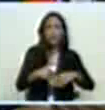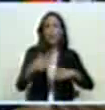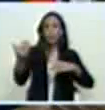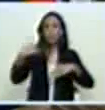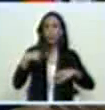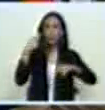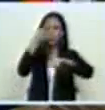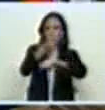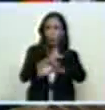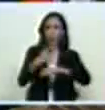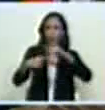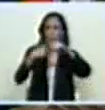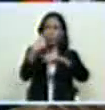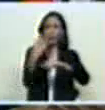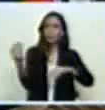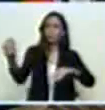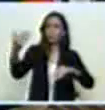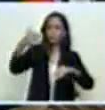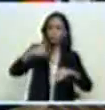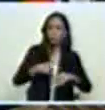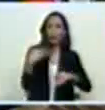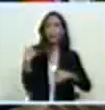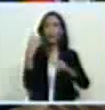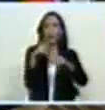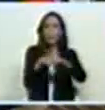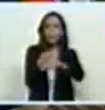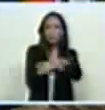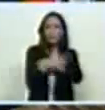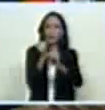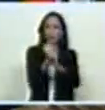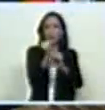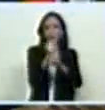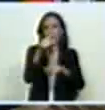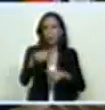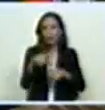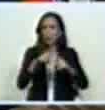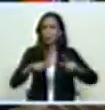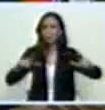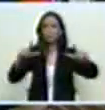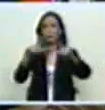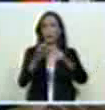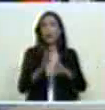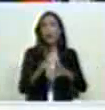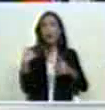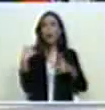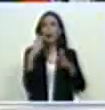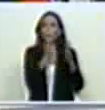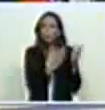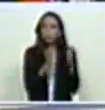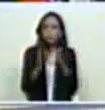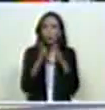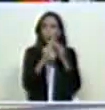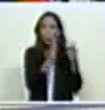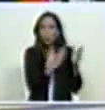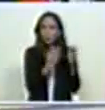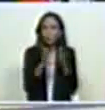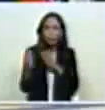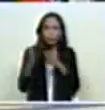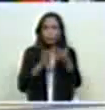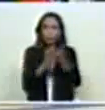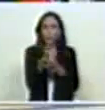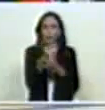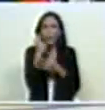cohorte puedan también su pasantía que en las misiones respuestas como usted bien lo dice vamos a articular como de hecho hacemos